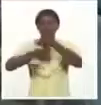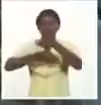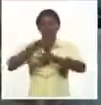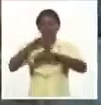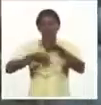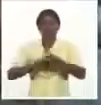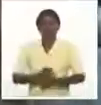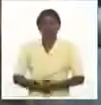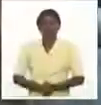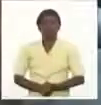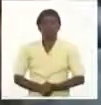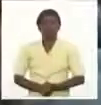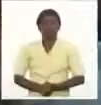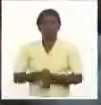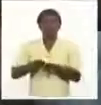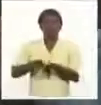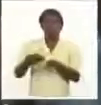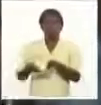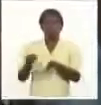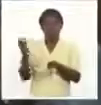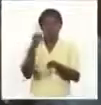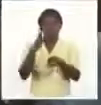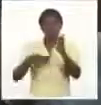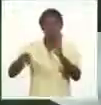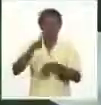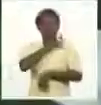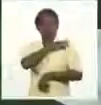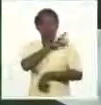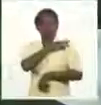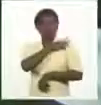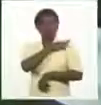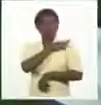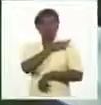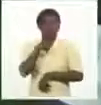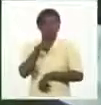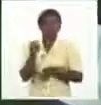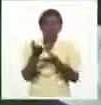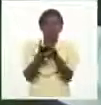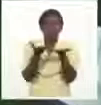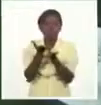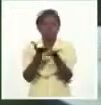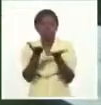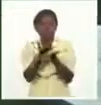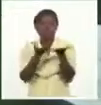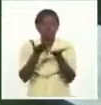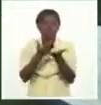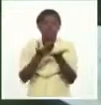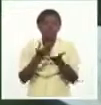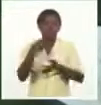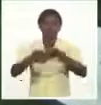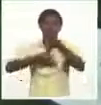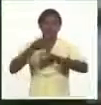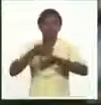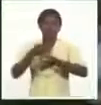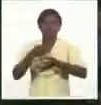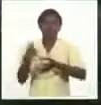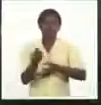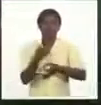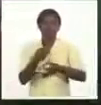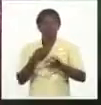supertanqueros. Acompañado por el primer ministro Manuel Marrero Cruz, Díaz-Canel dialogó con los presentes sobre los esfuerzos para controlar el